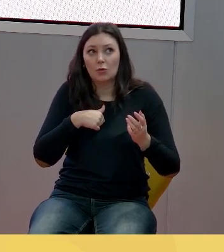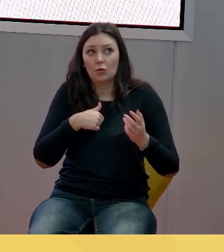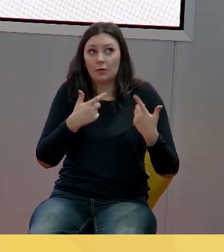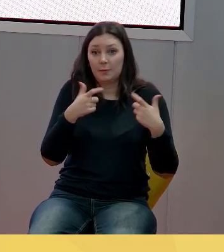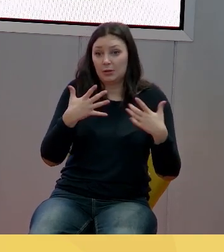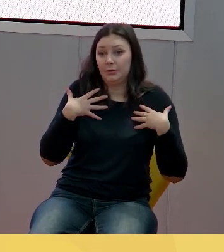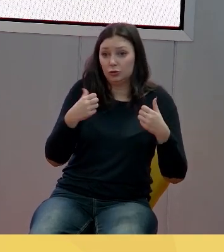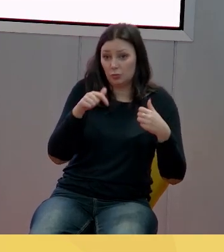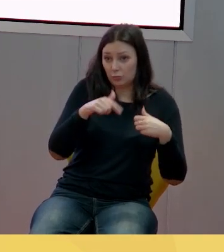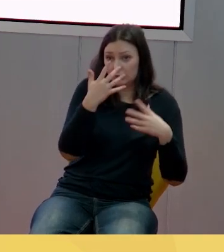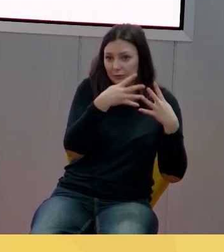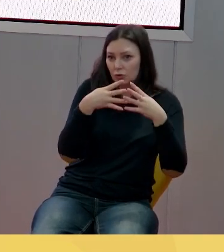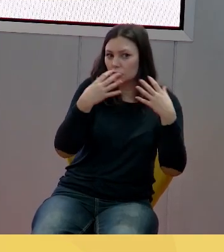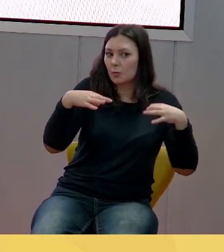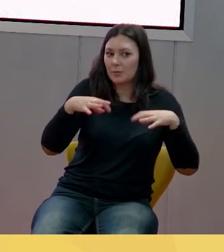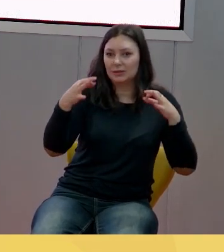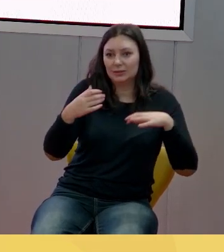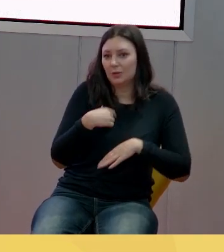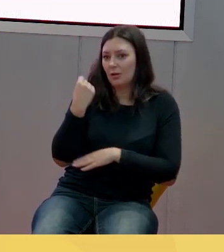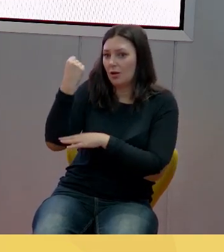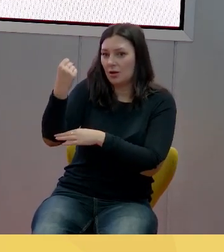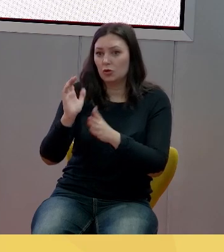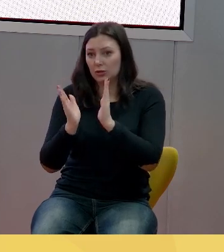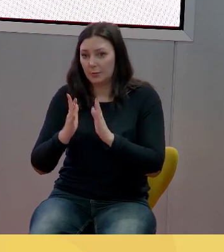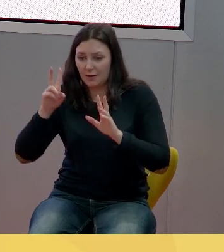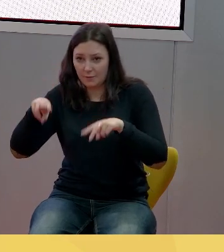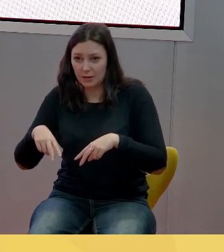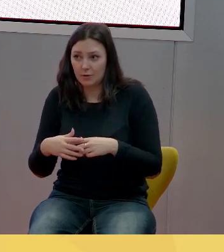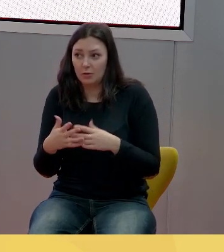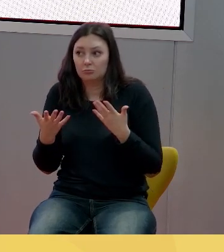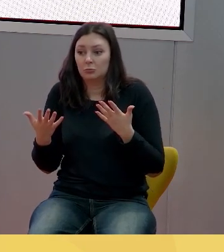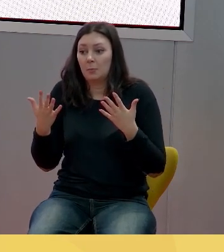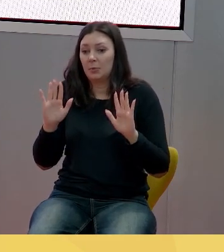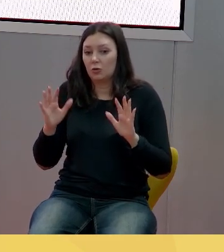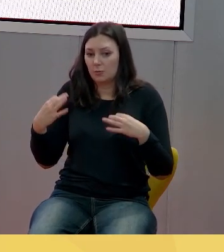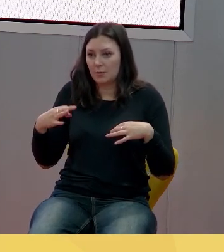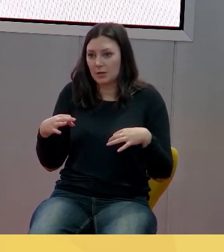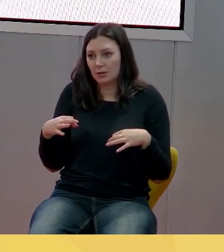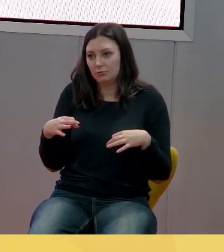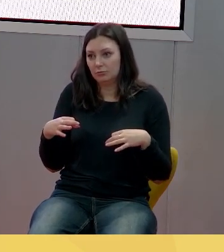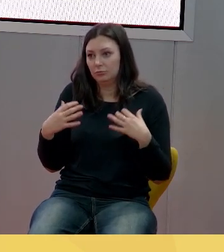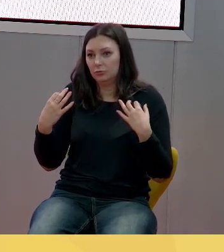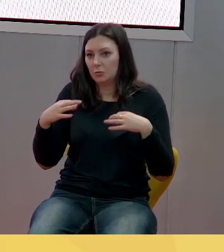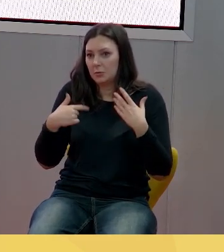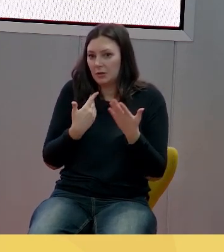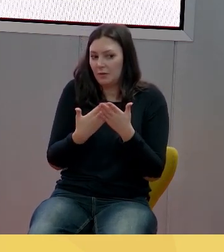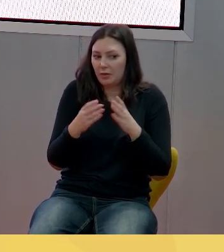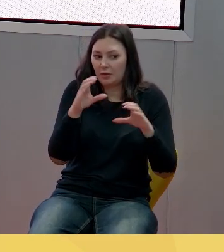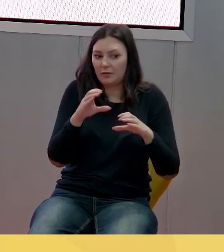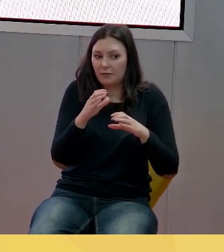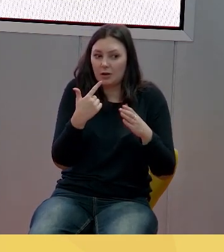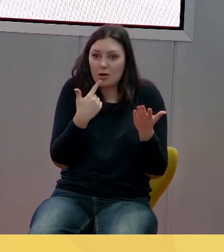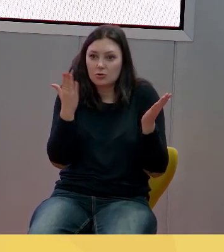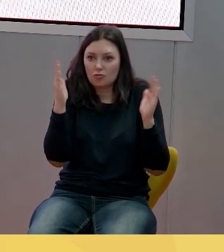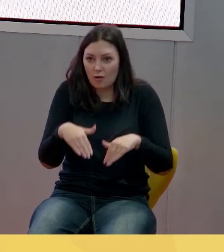pioneros en todo el mundo en darle apoyo a esta terapia afirmativa. Cuando la gente suele decir es que no hay ninguna evidencia científica que avale esto,